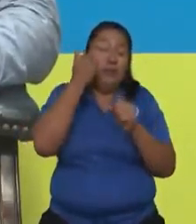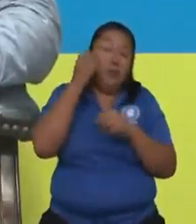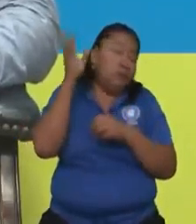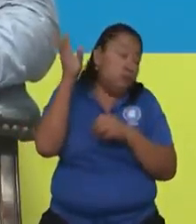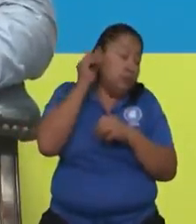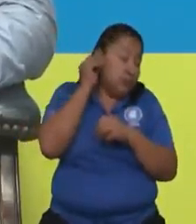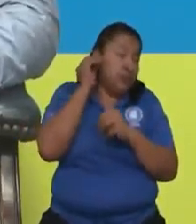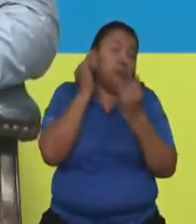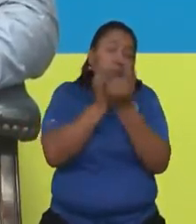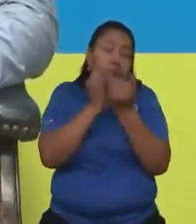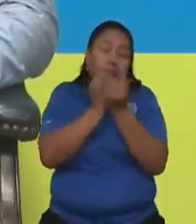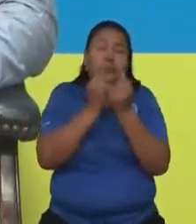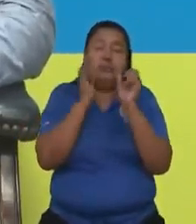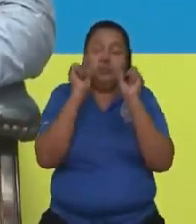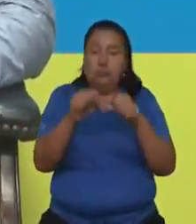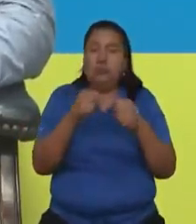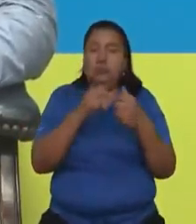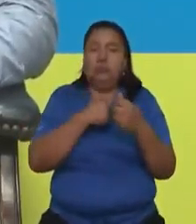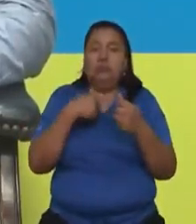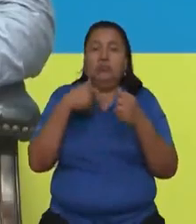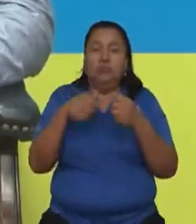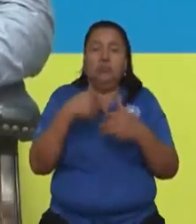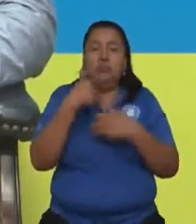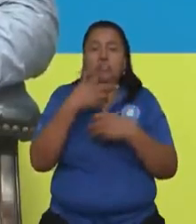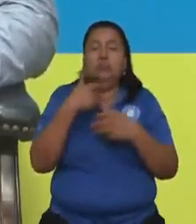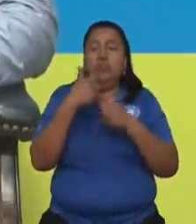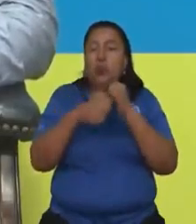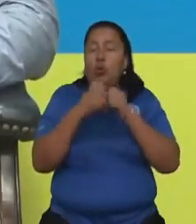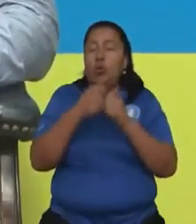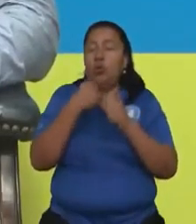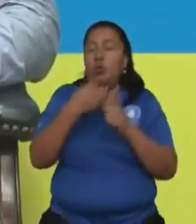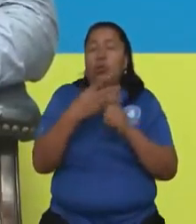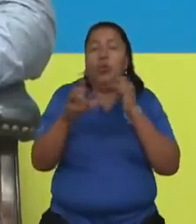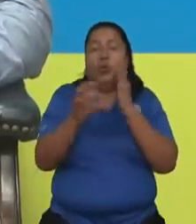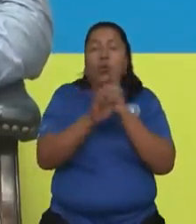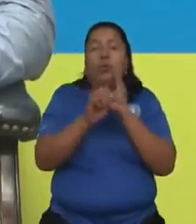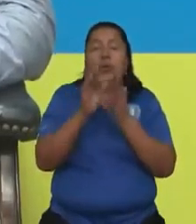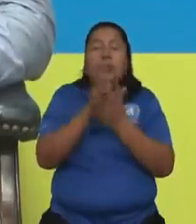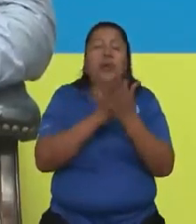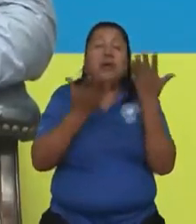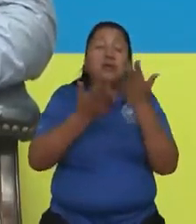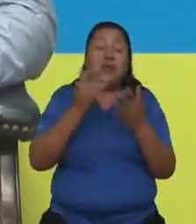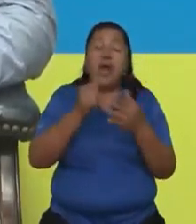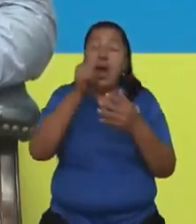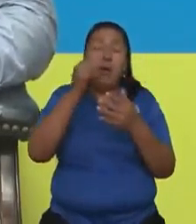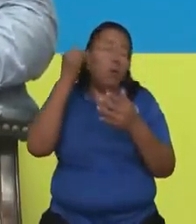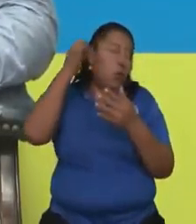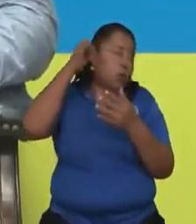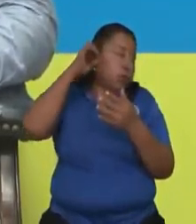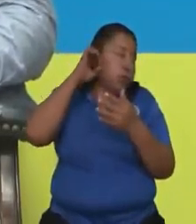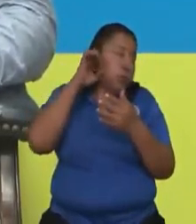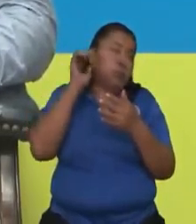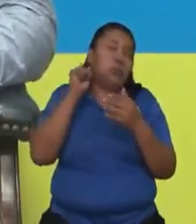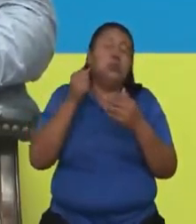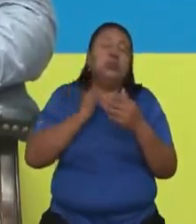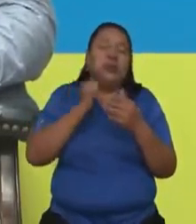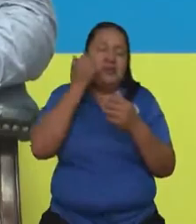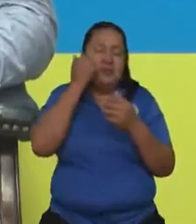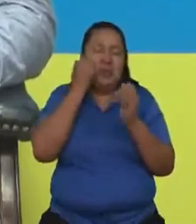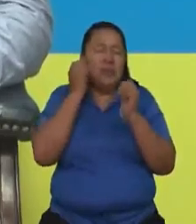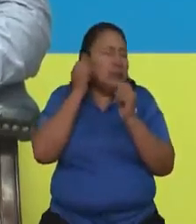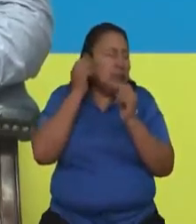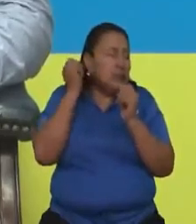de vista de cuando usted va al mar, cuando usted va al río, las debidas precauciones que usted debe tomar para